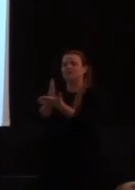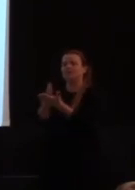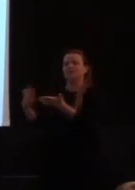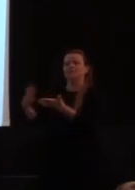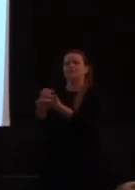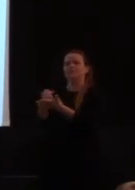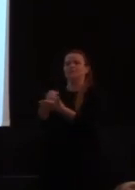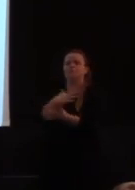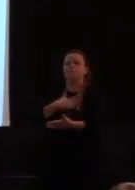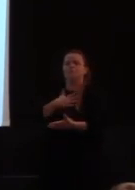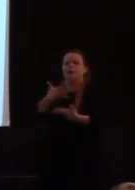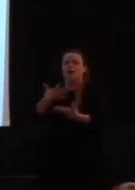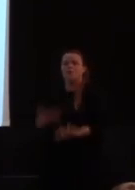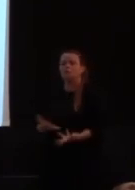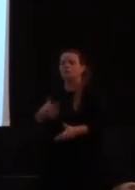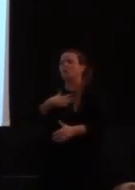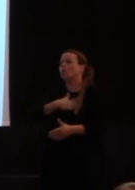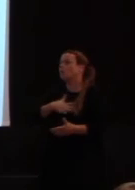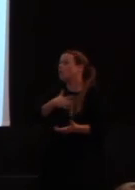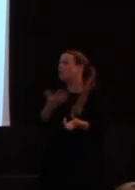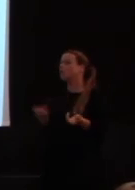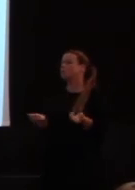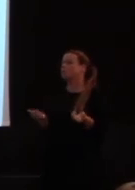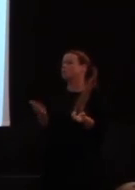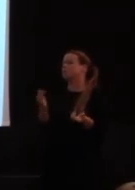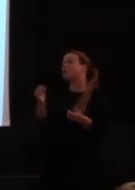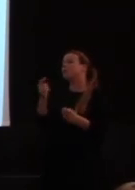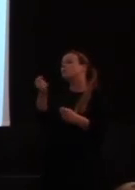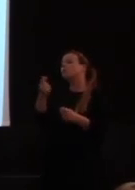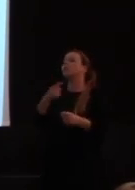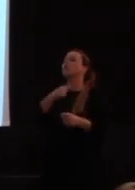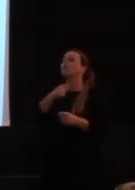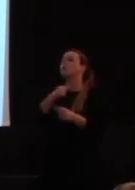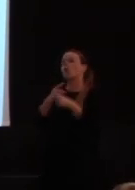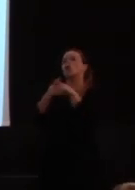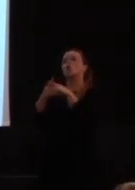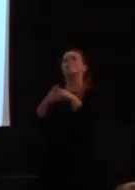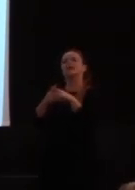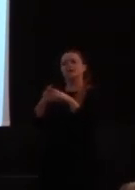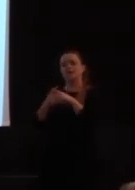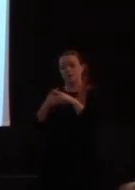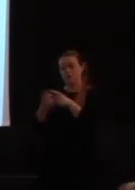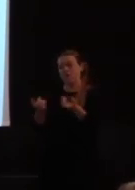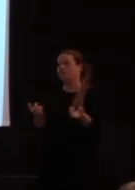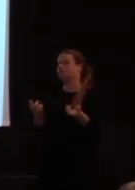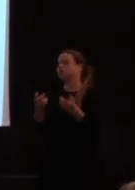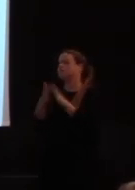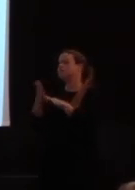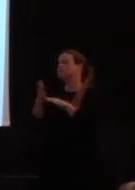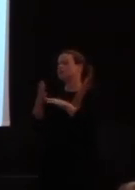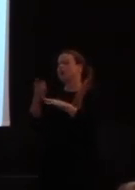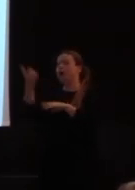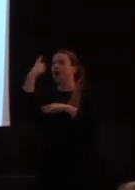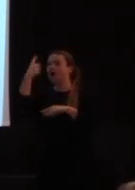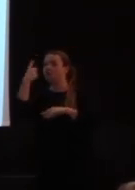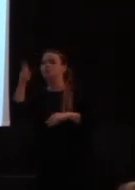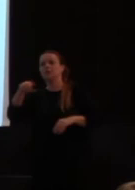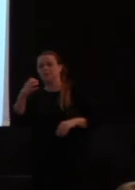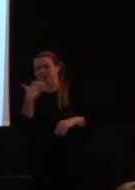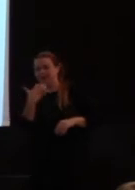bien, que estamos cómodos, ¿no? Y que hay un punto de humor compartido, ¿eh? Y que incluso el destinatario lo consigue con